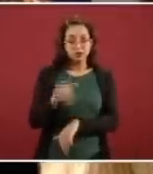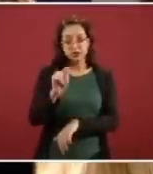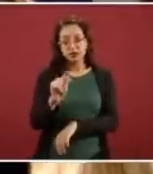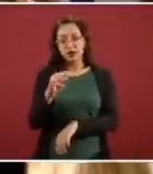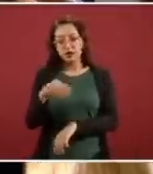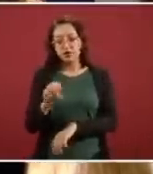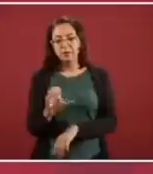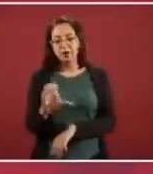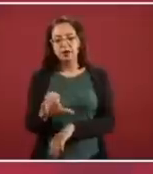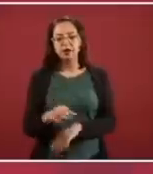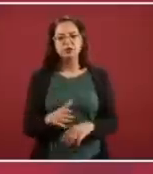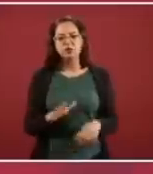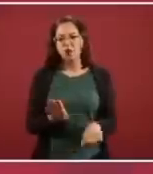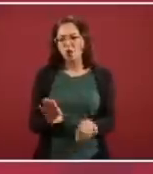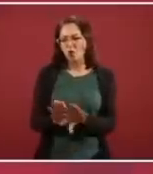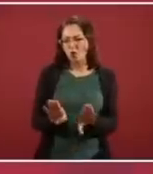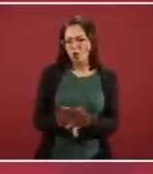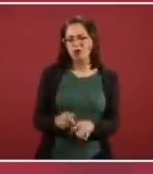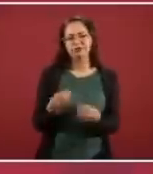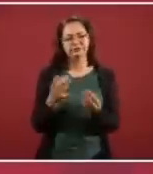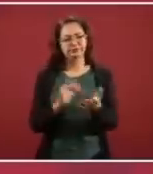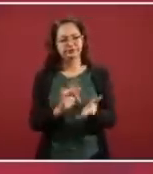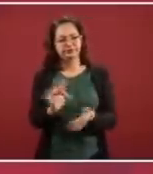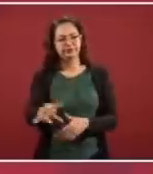va a haber más competencia,